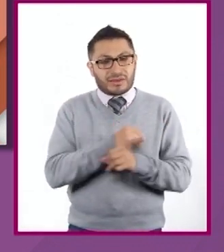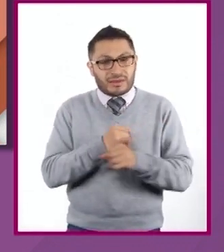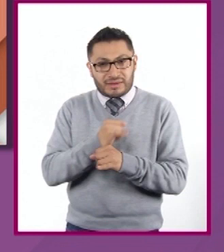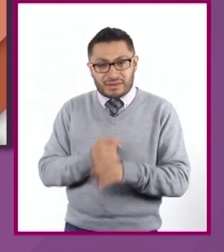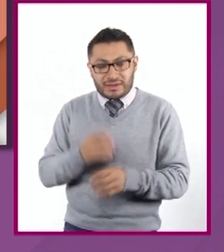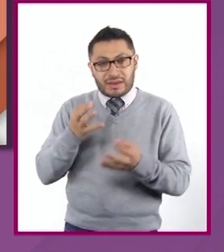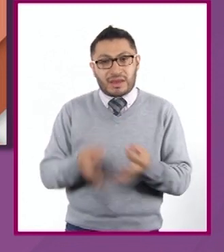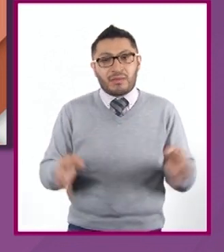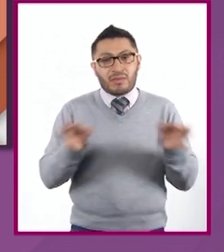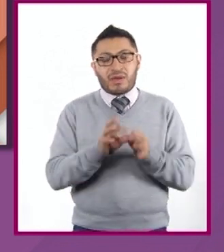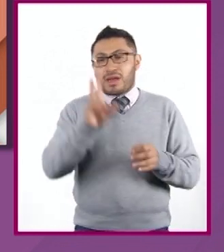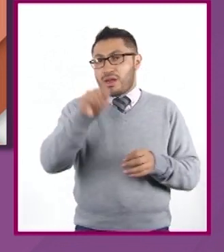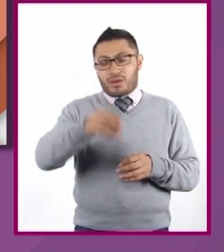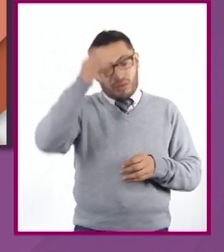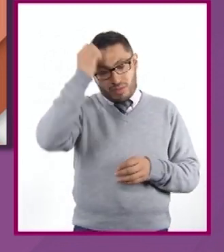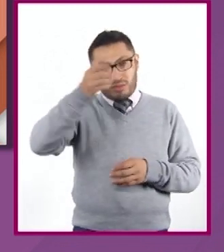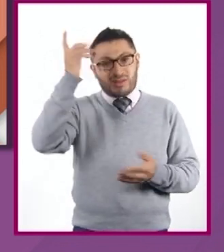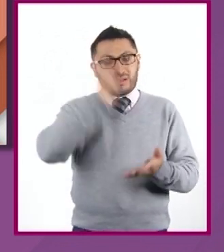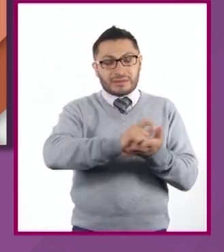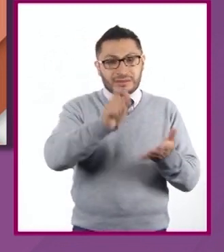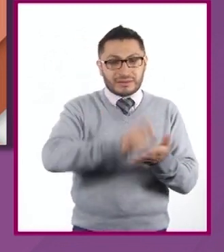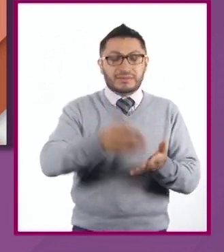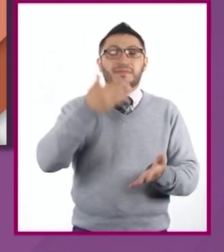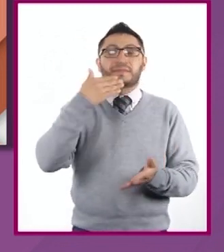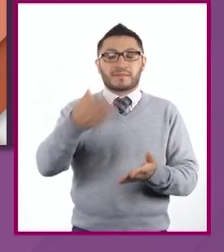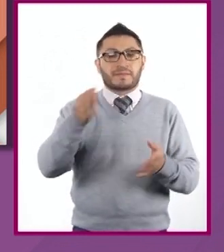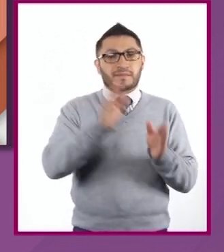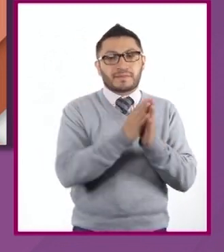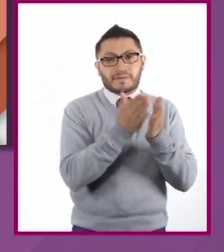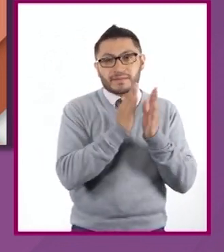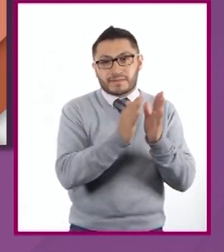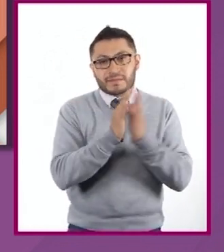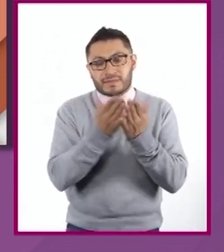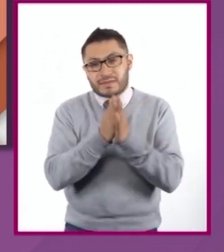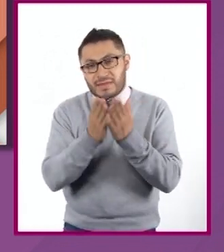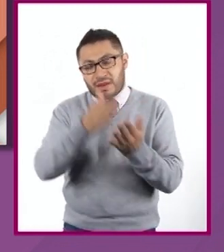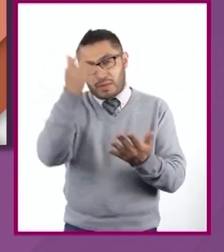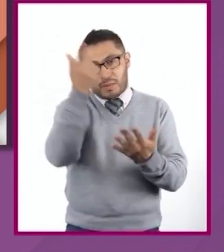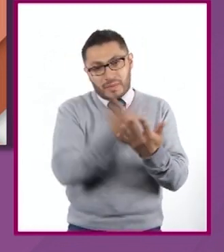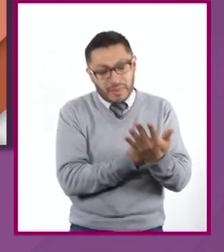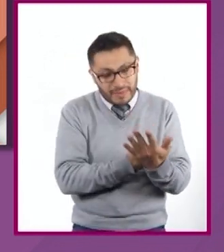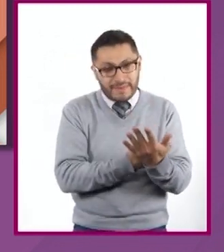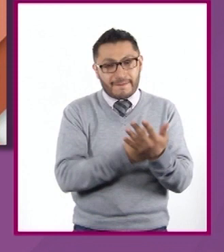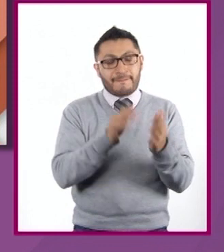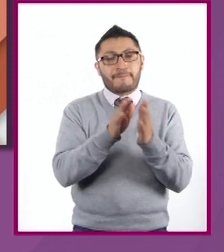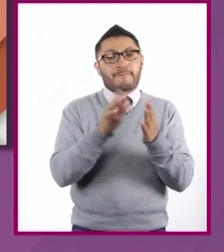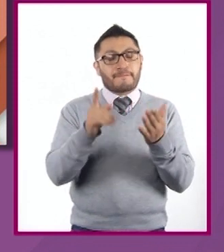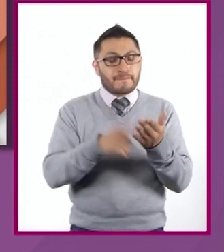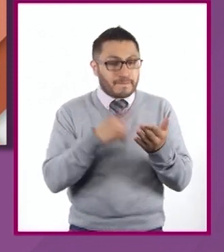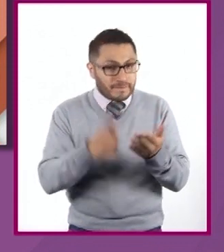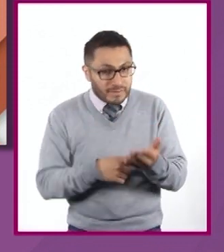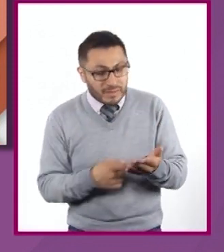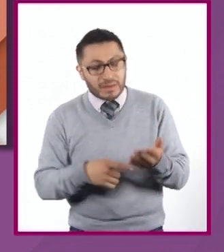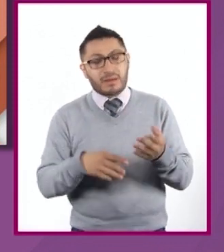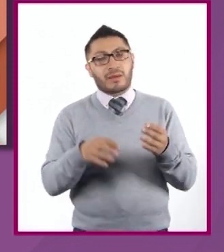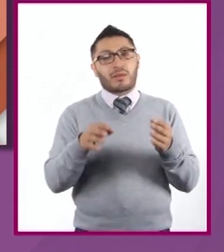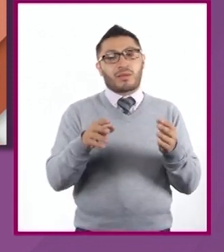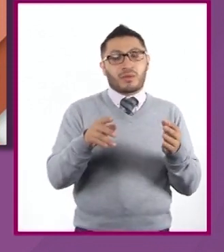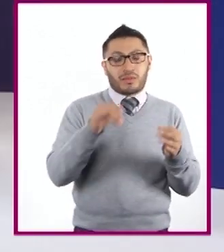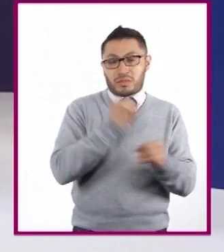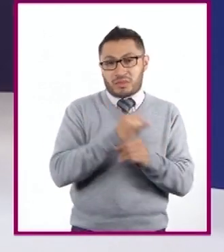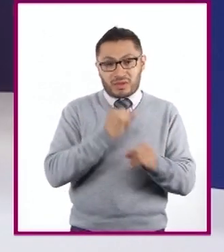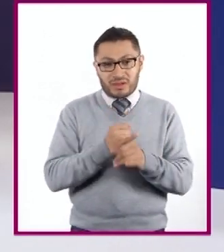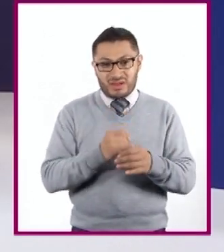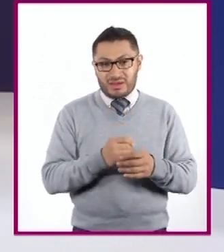no olviden anotar de manera correcta la bibliografía de los libros, revistas y sitios web. Se